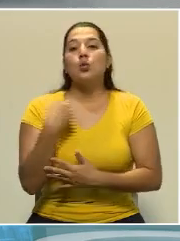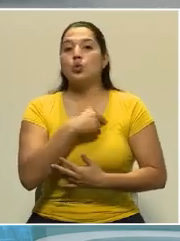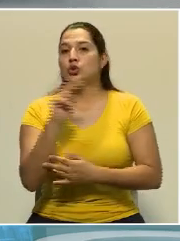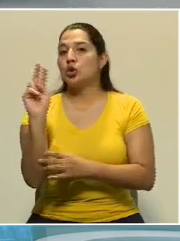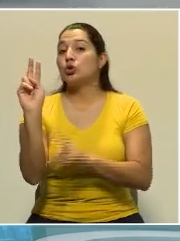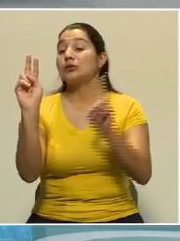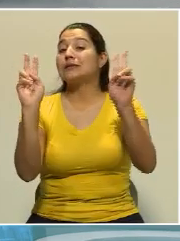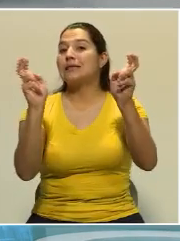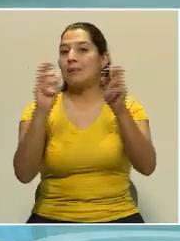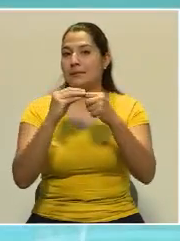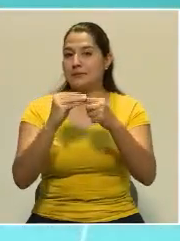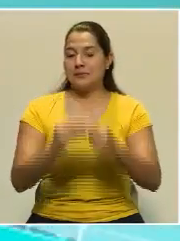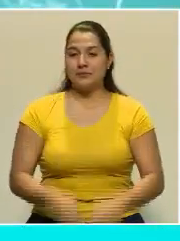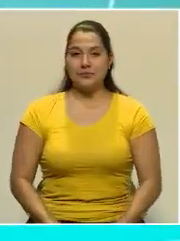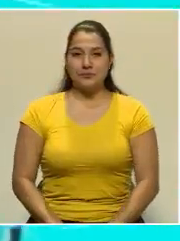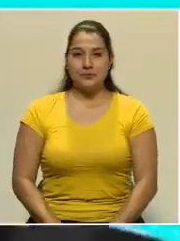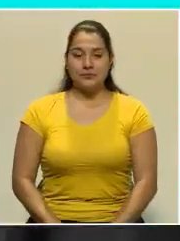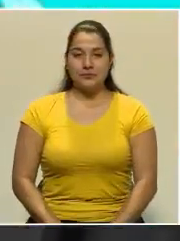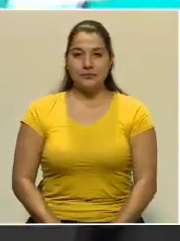titulares.